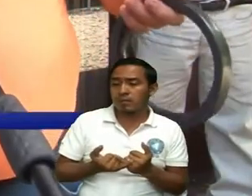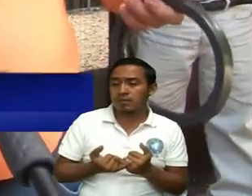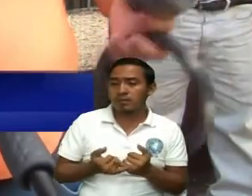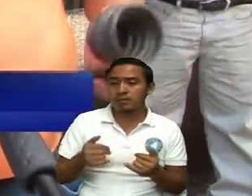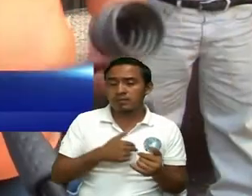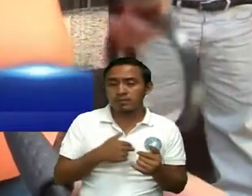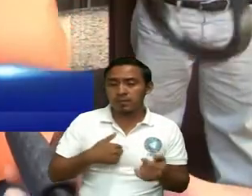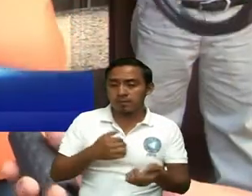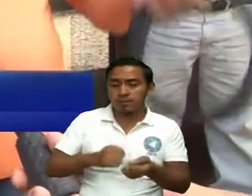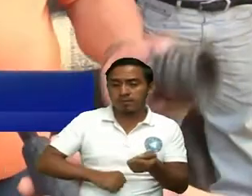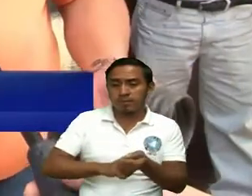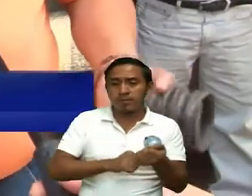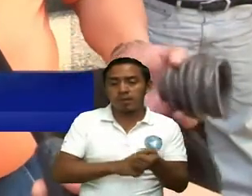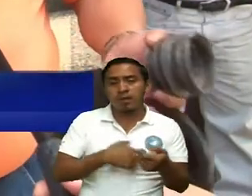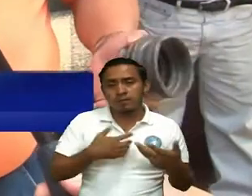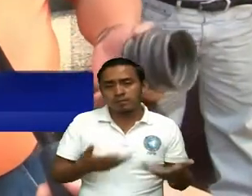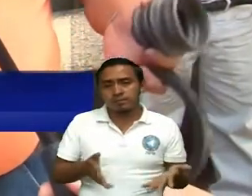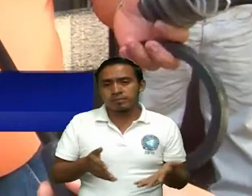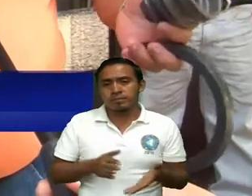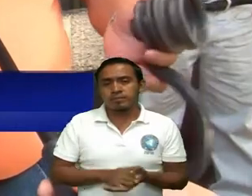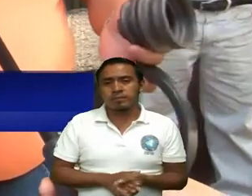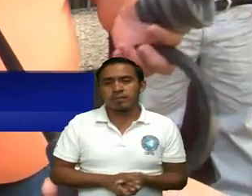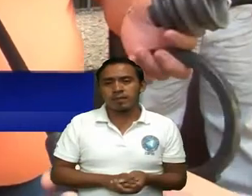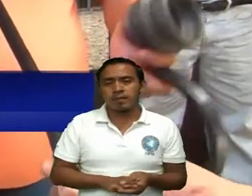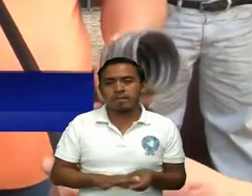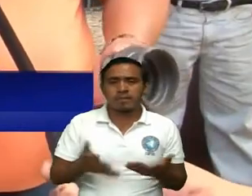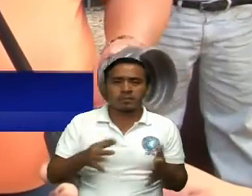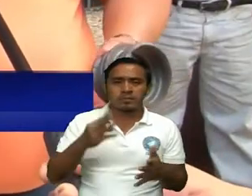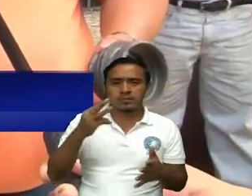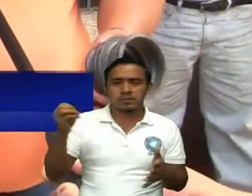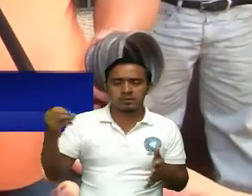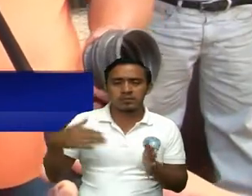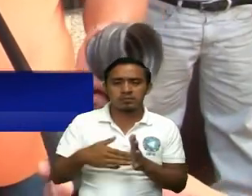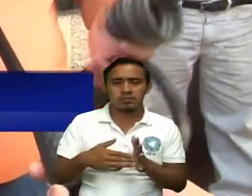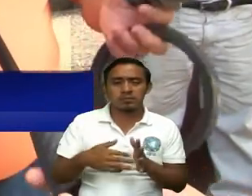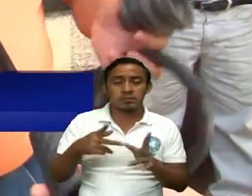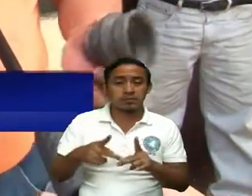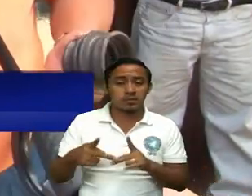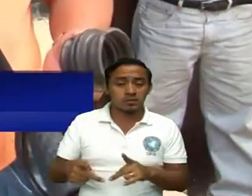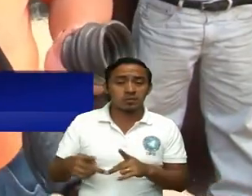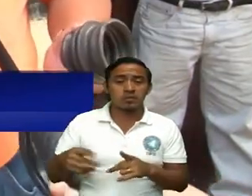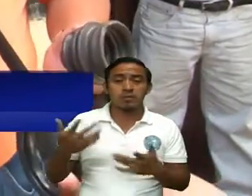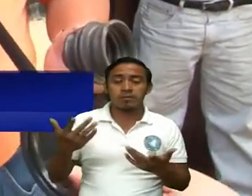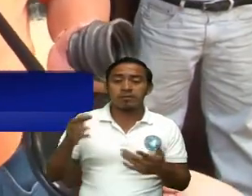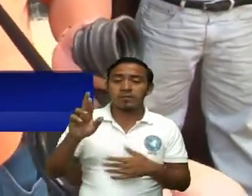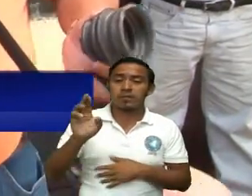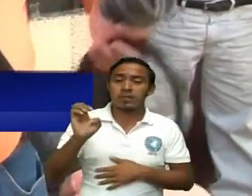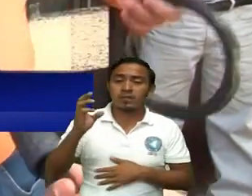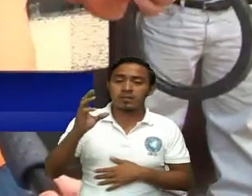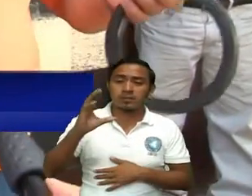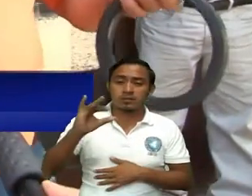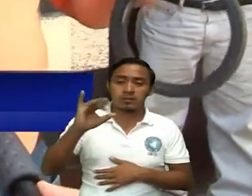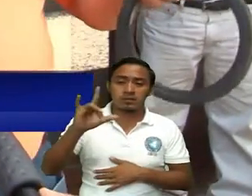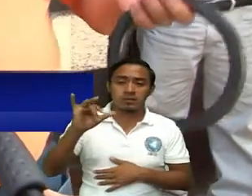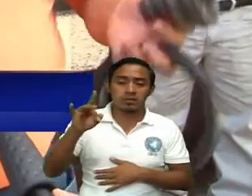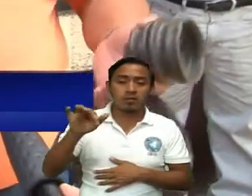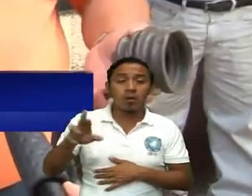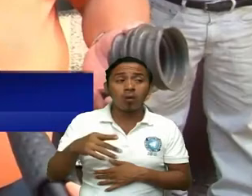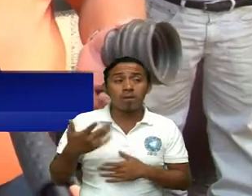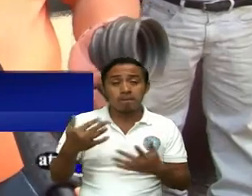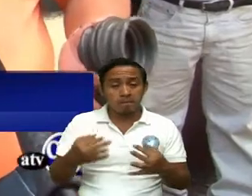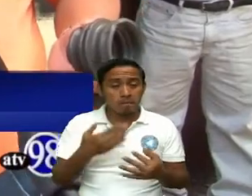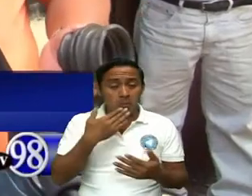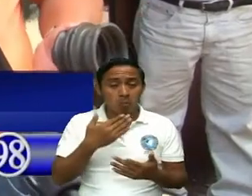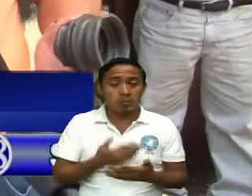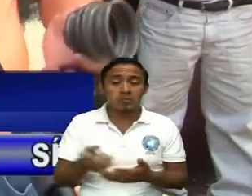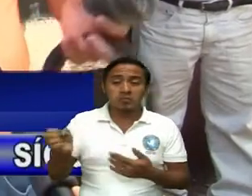están beneficiando, se van a beneficiar alrededor de 13.500 recicladores y recicladoras de base. Esto tiene un impacto social,